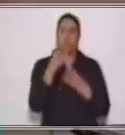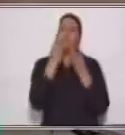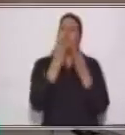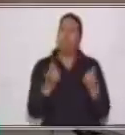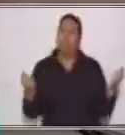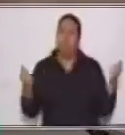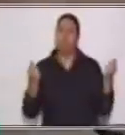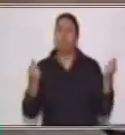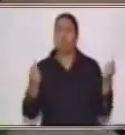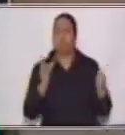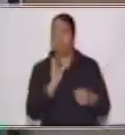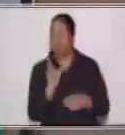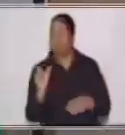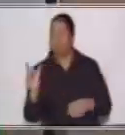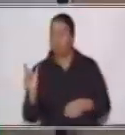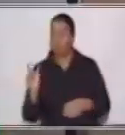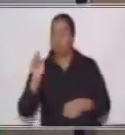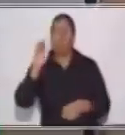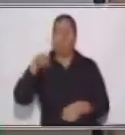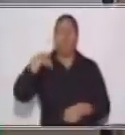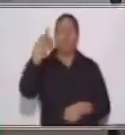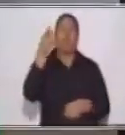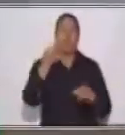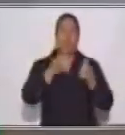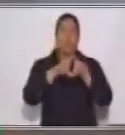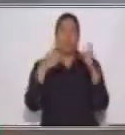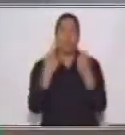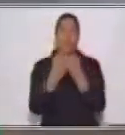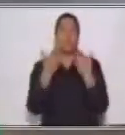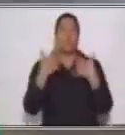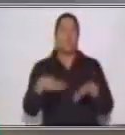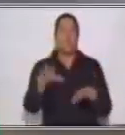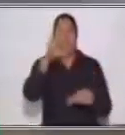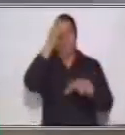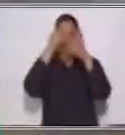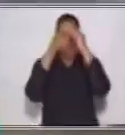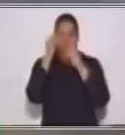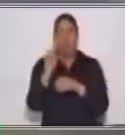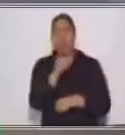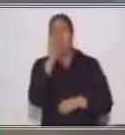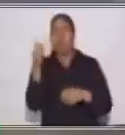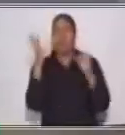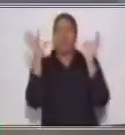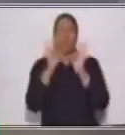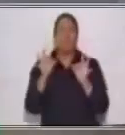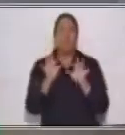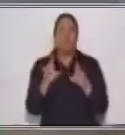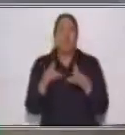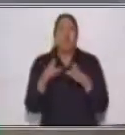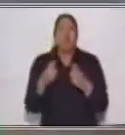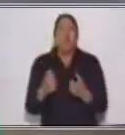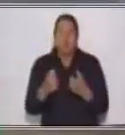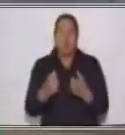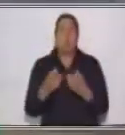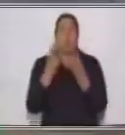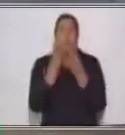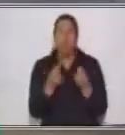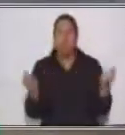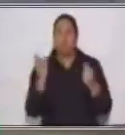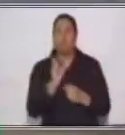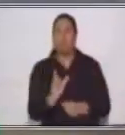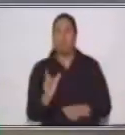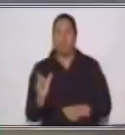estas ecuaciones. En la próxima clase veremos ya otras estrategias de solución de ecuaciones.